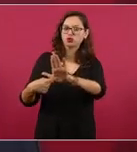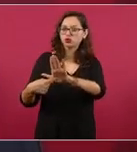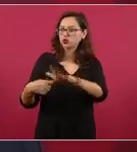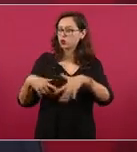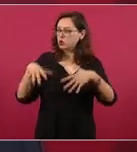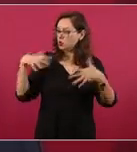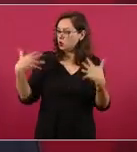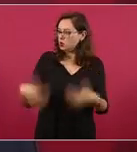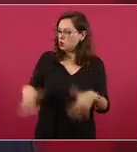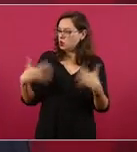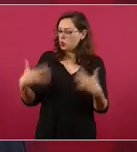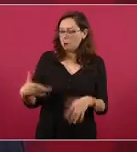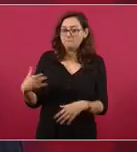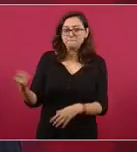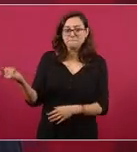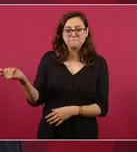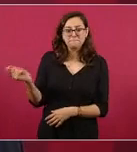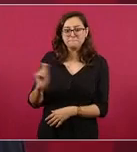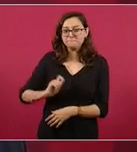profesional,